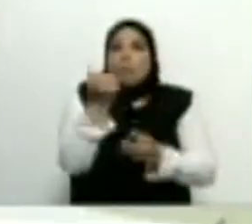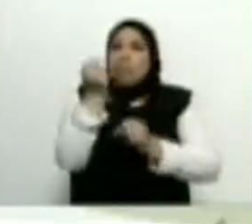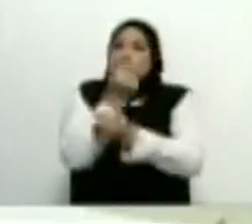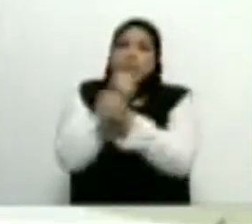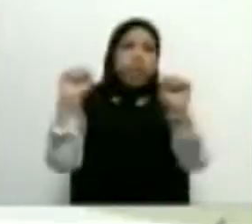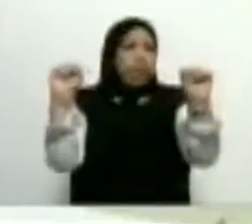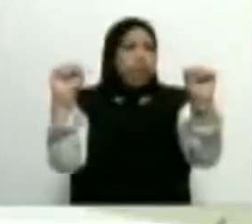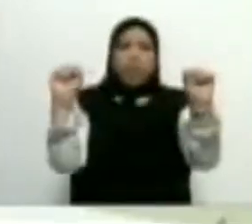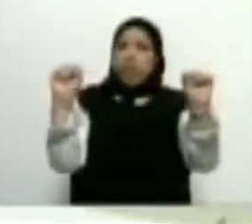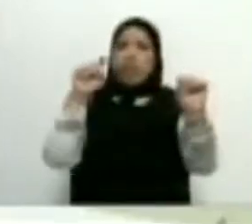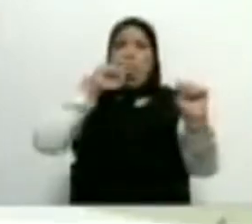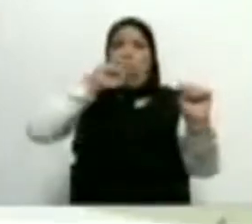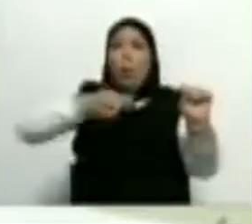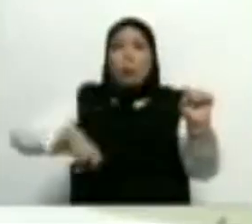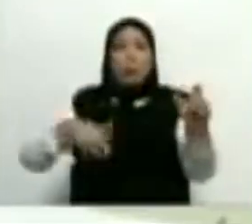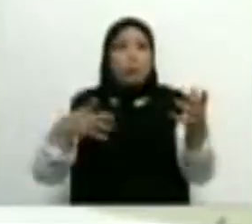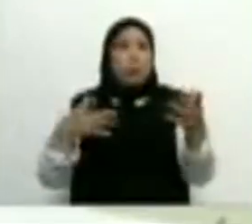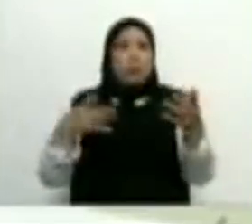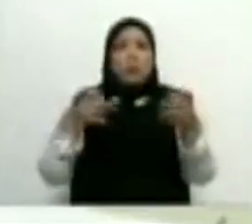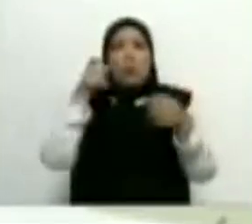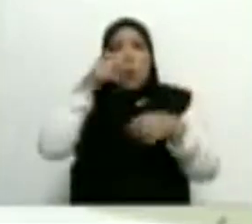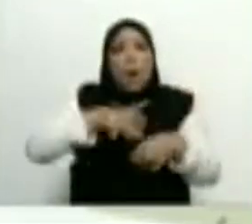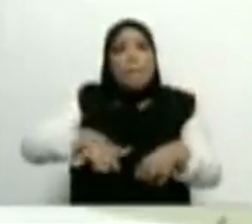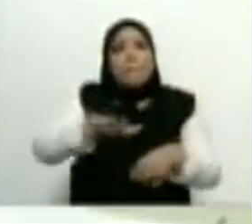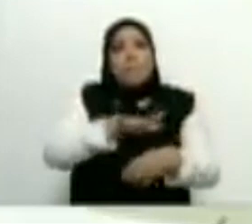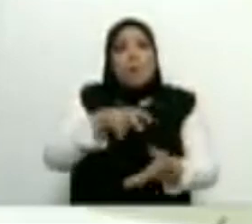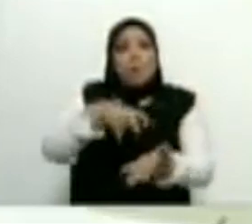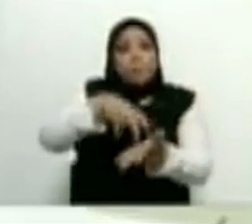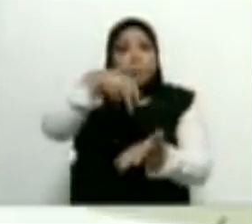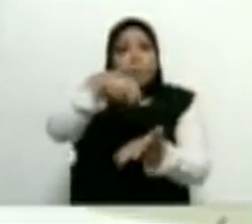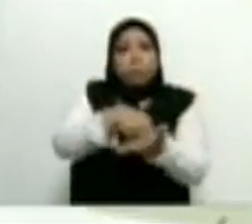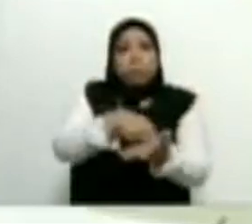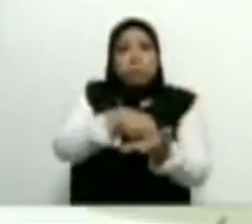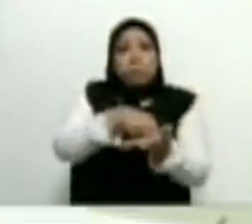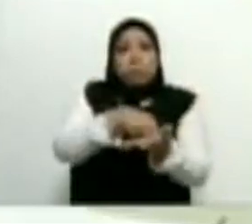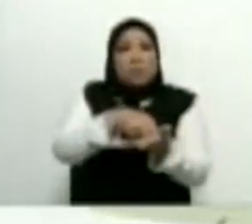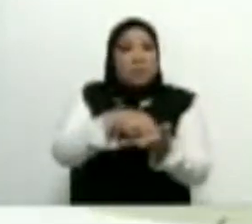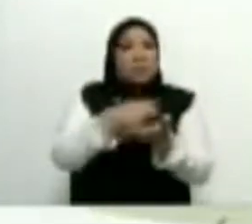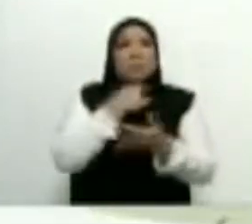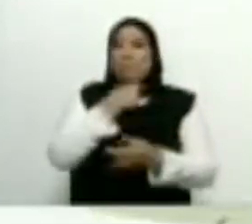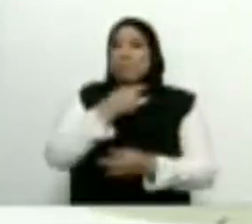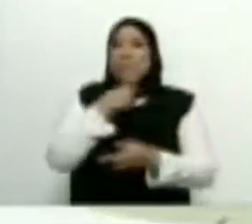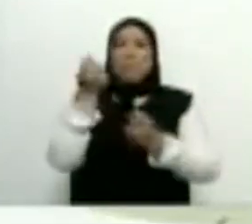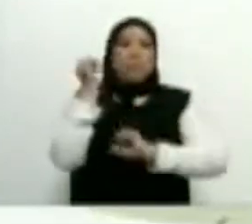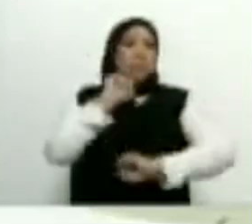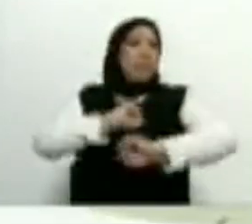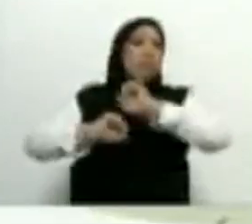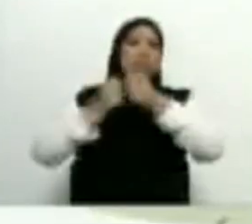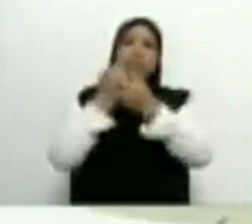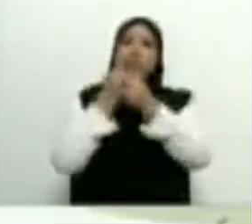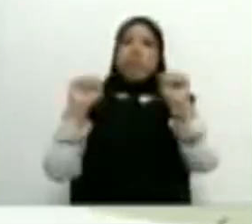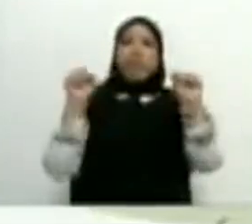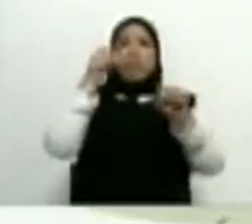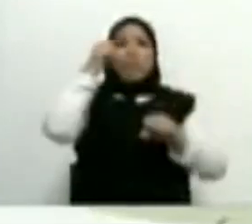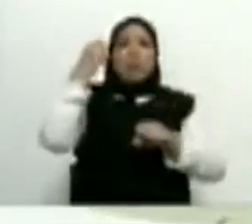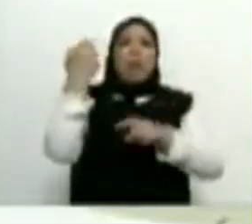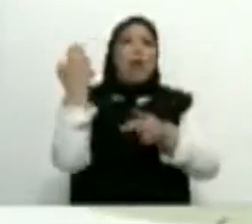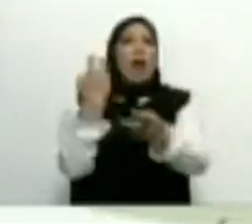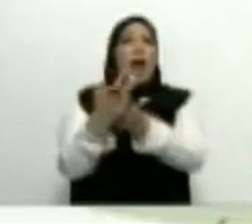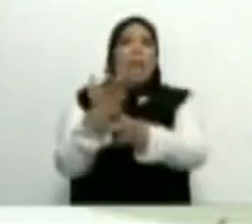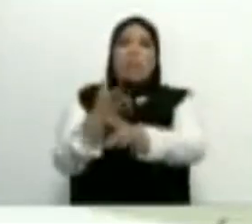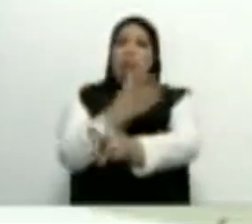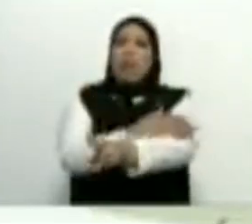los crímenes de odio contra los pueblos musulmanes. Repudio a los sectores de la